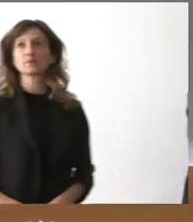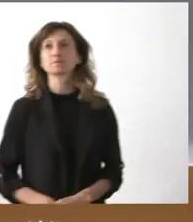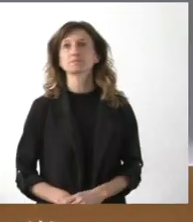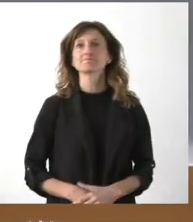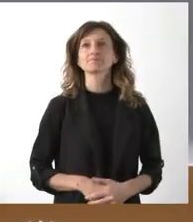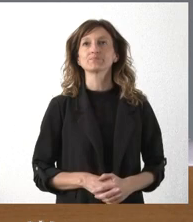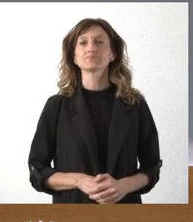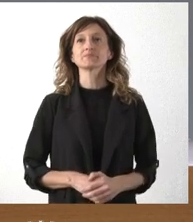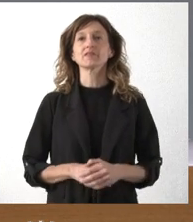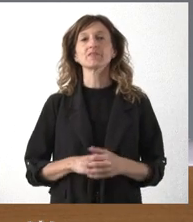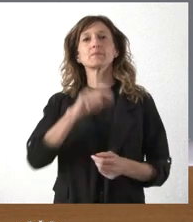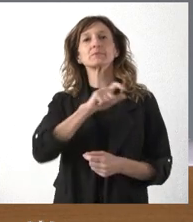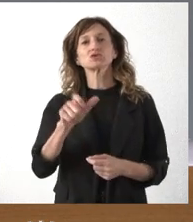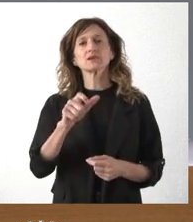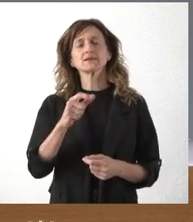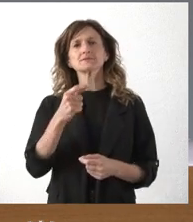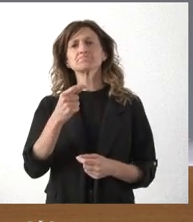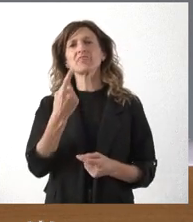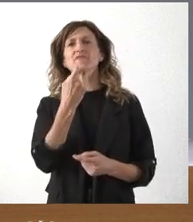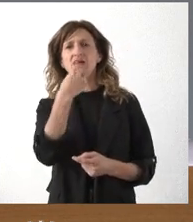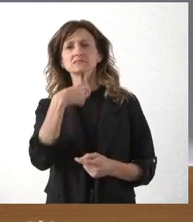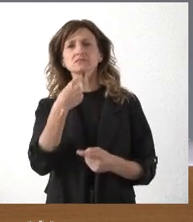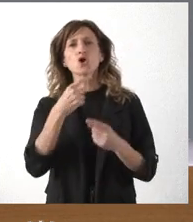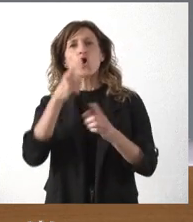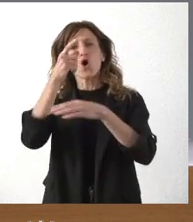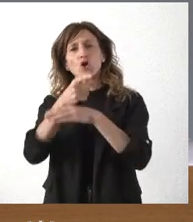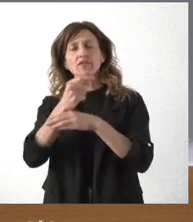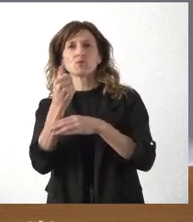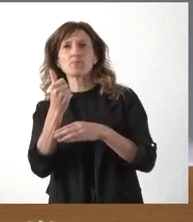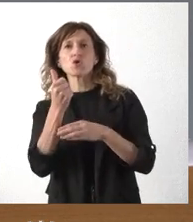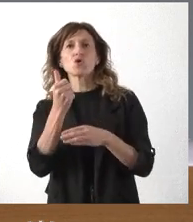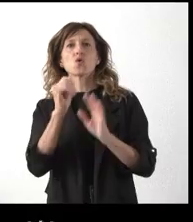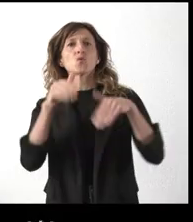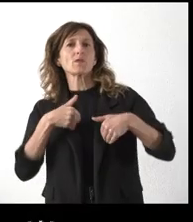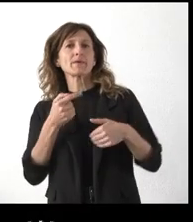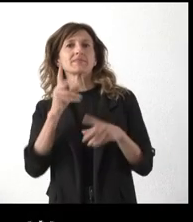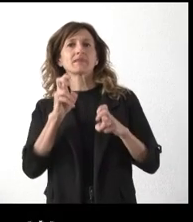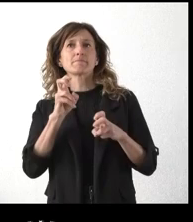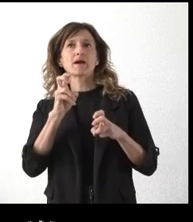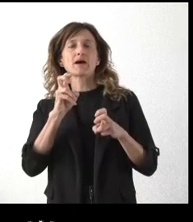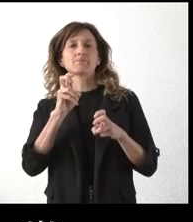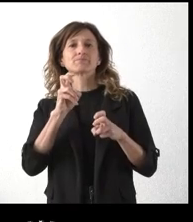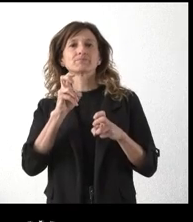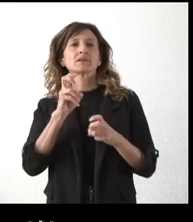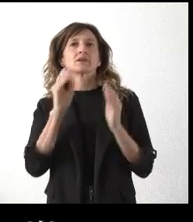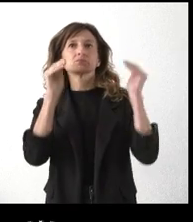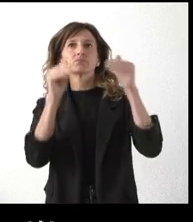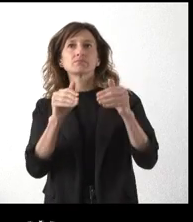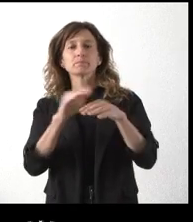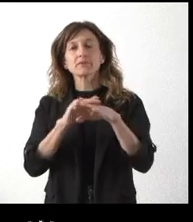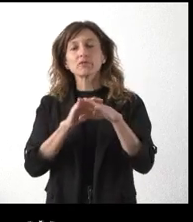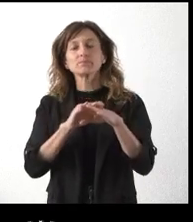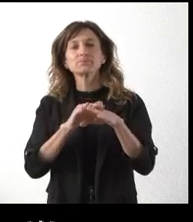concreto echan de menos el orden que revuelve un poco artículo ese tipo esa ayuda para qué fin tienes que tener